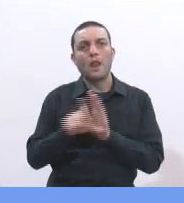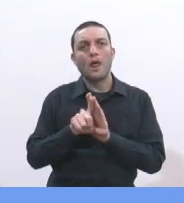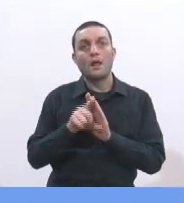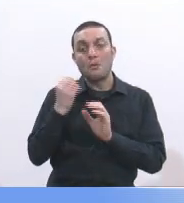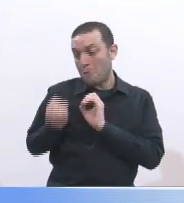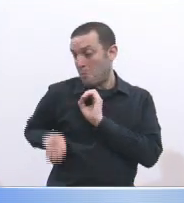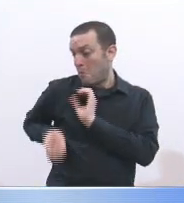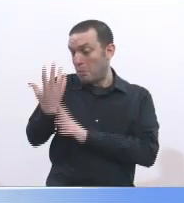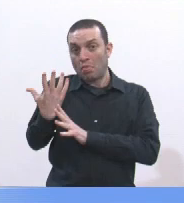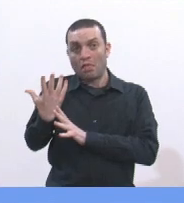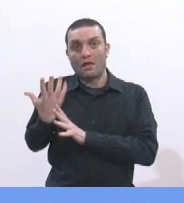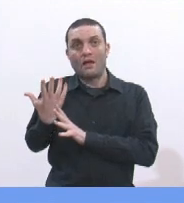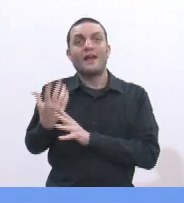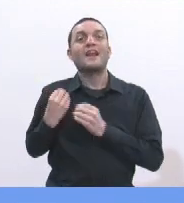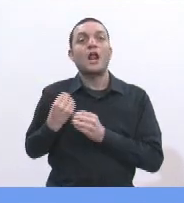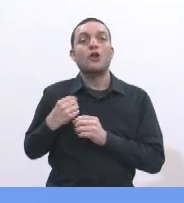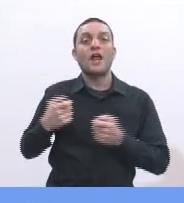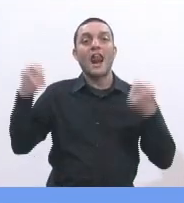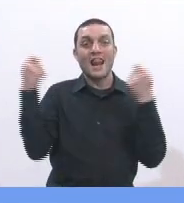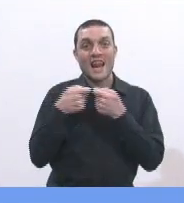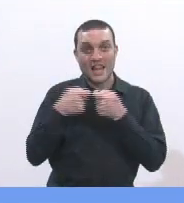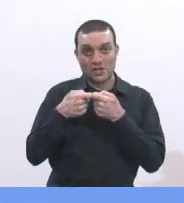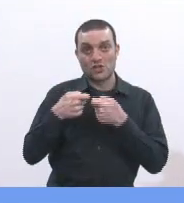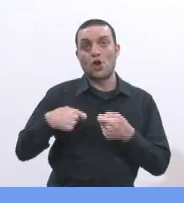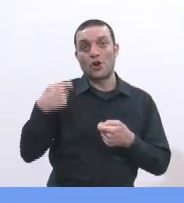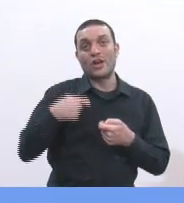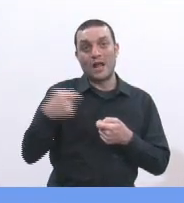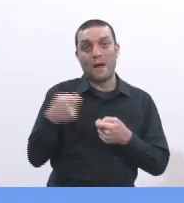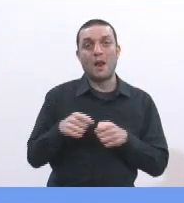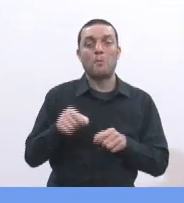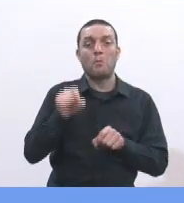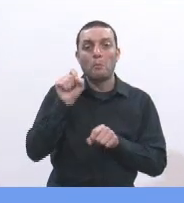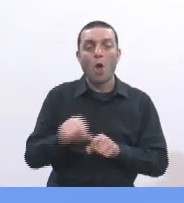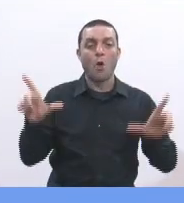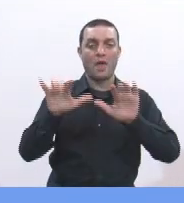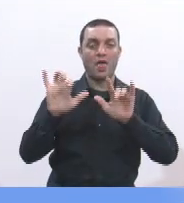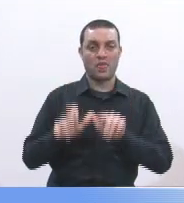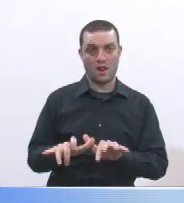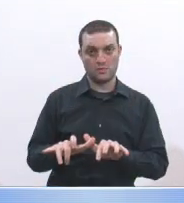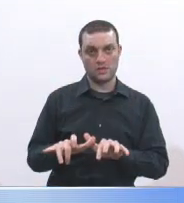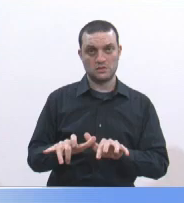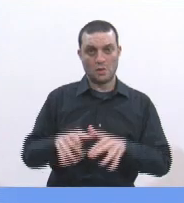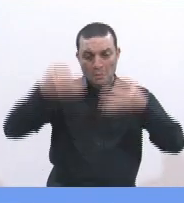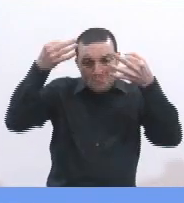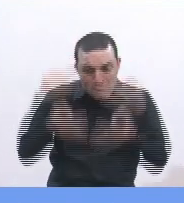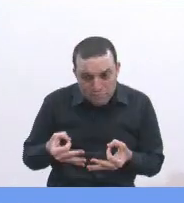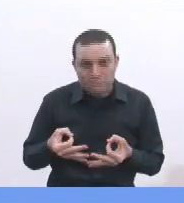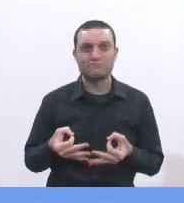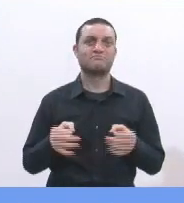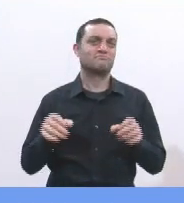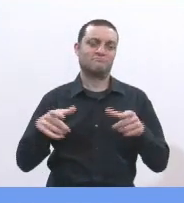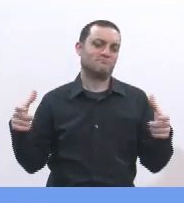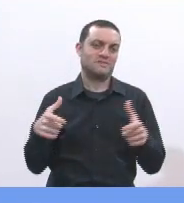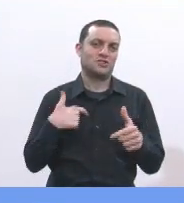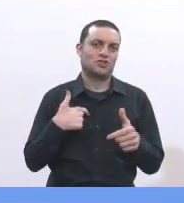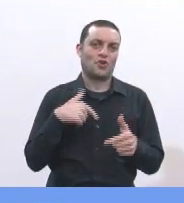de la computación un nuevo gremio justo para este sector junto